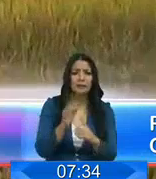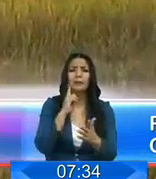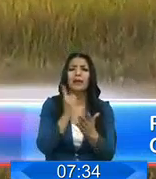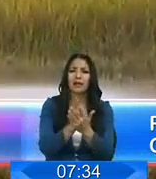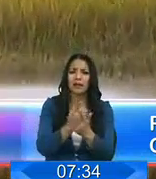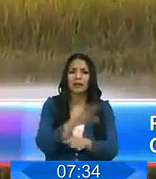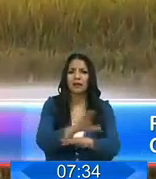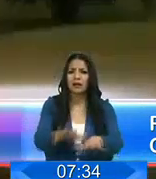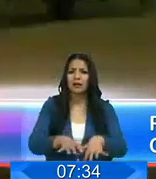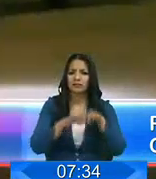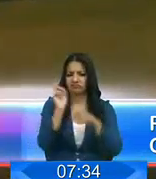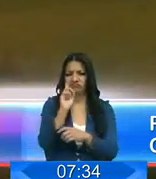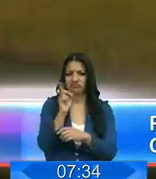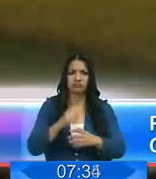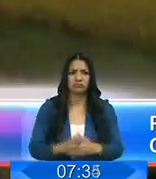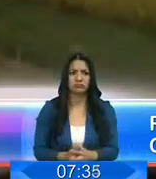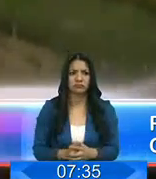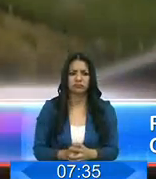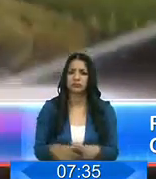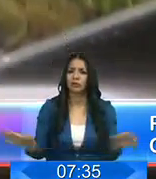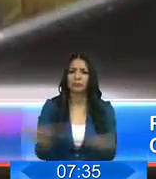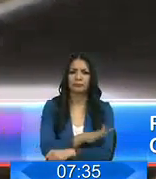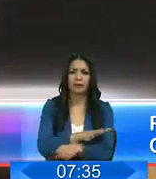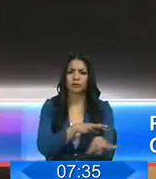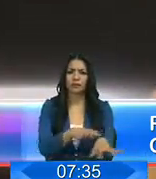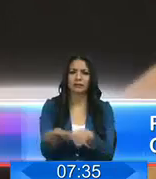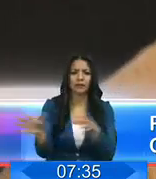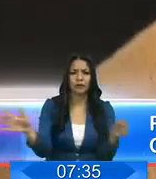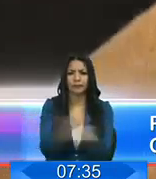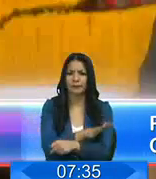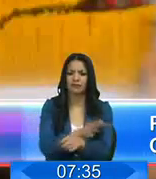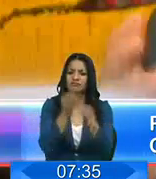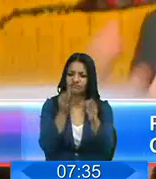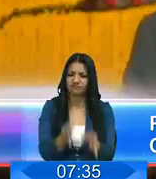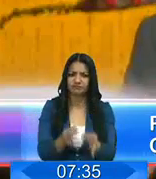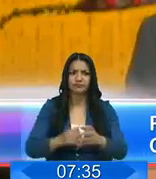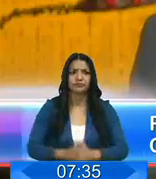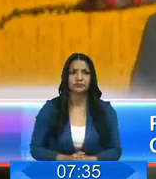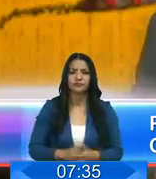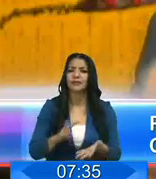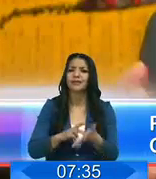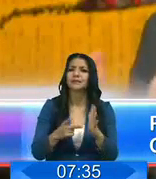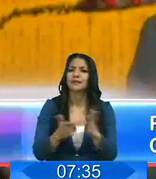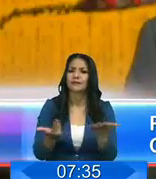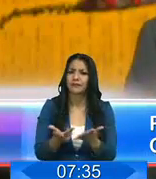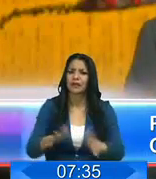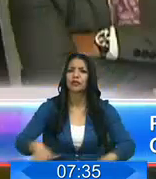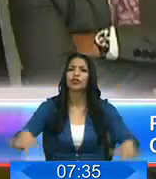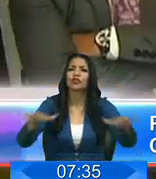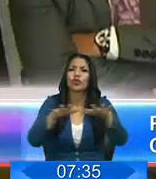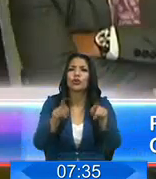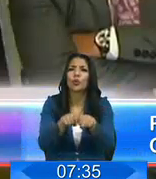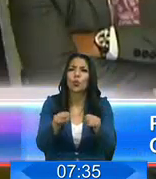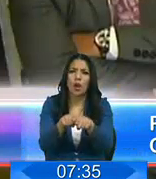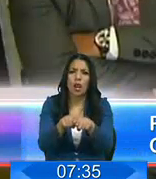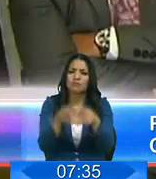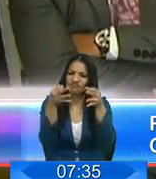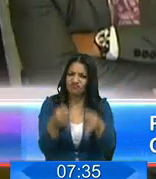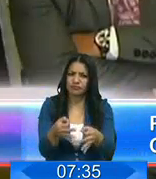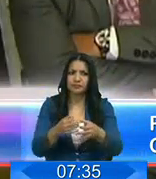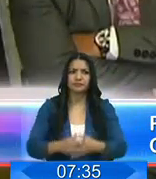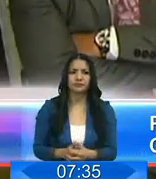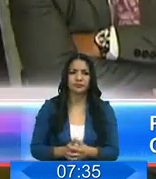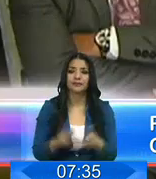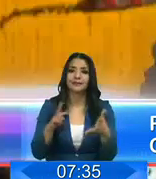el agro. Habla de una acción integral e impostergable. ¿Qué significa tener un Estado federado? Significa que